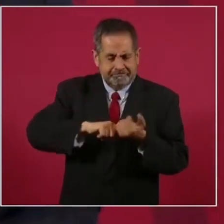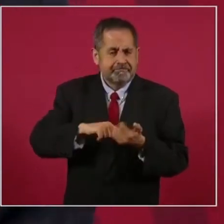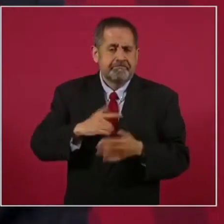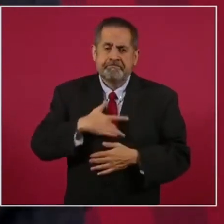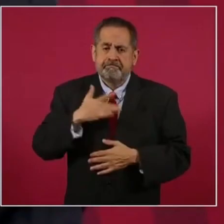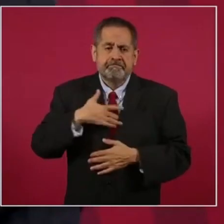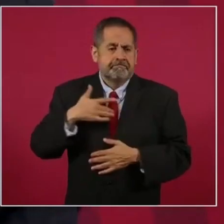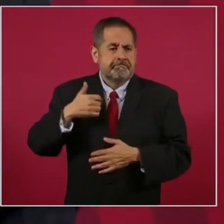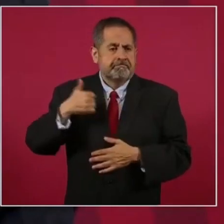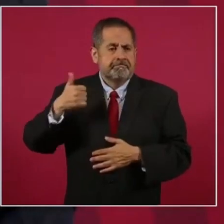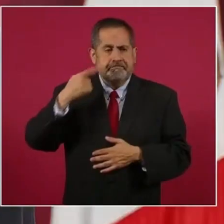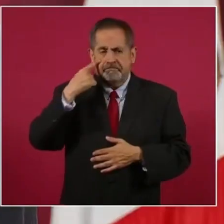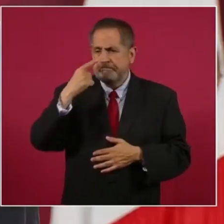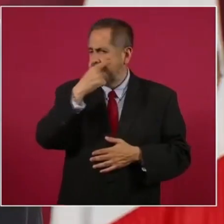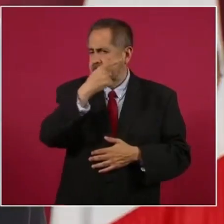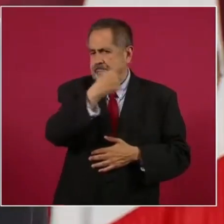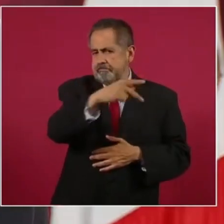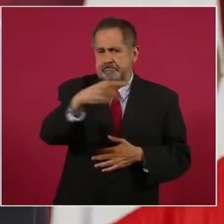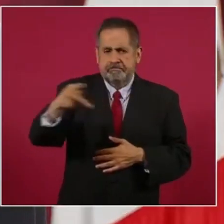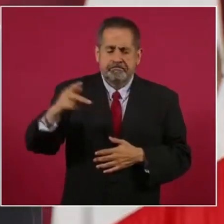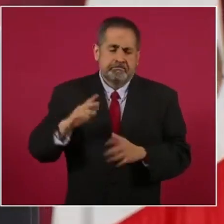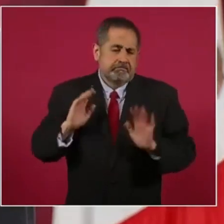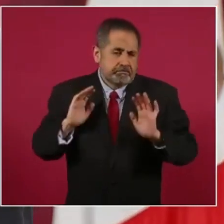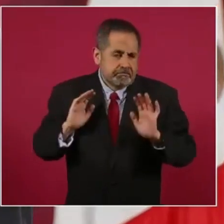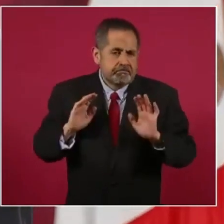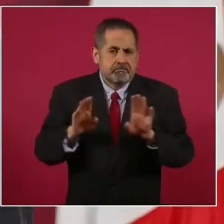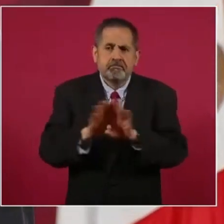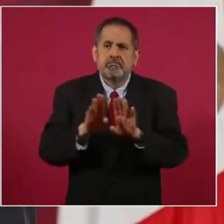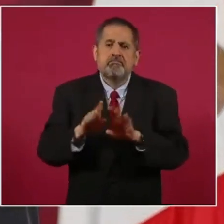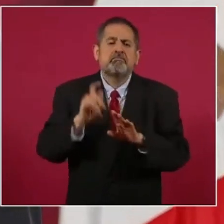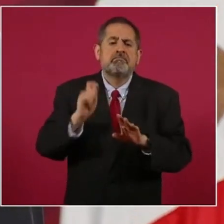su criterio sobre lo que fueron